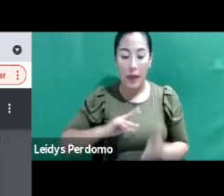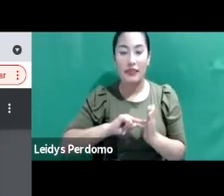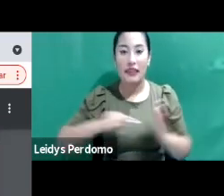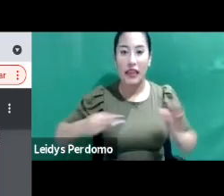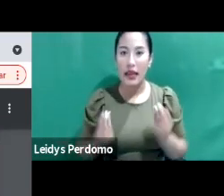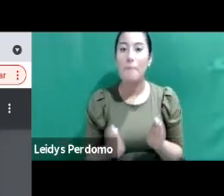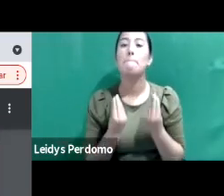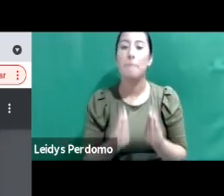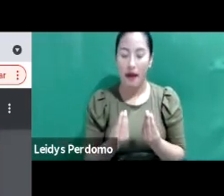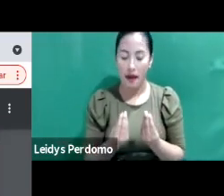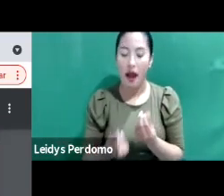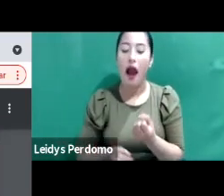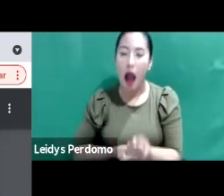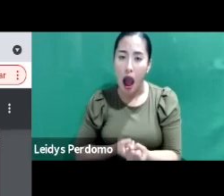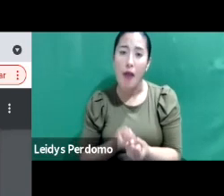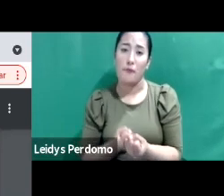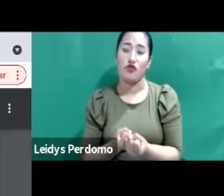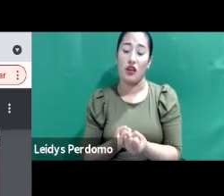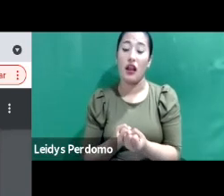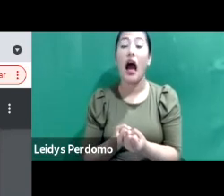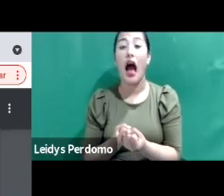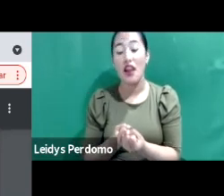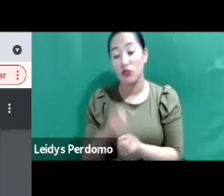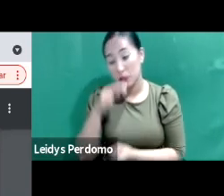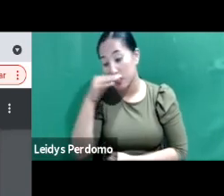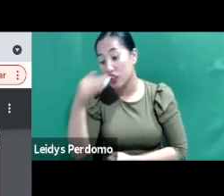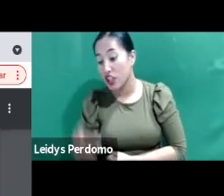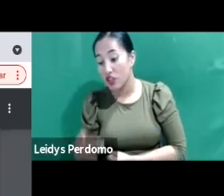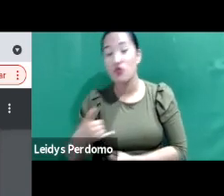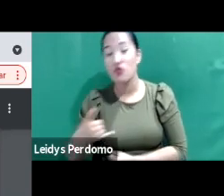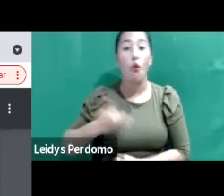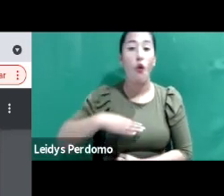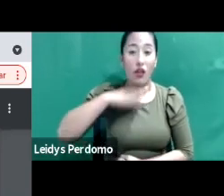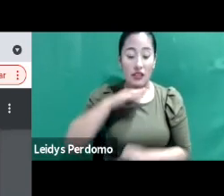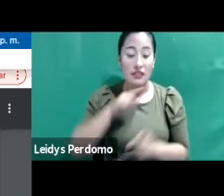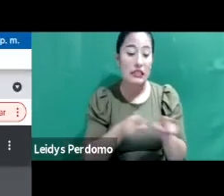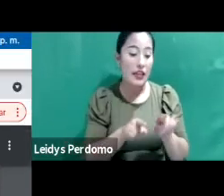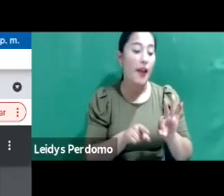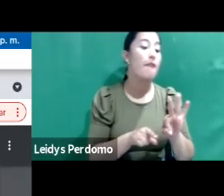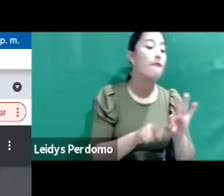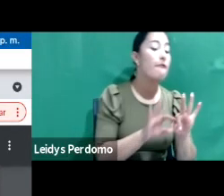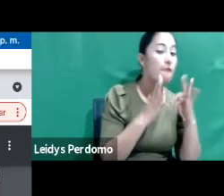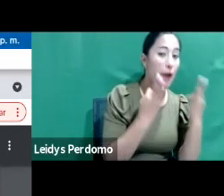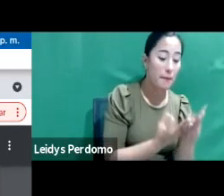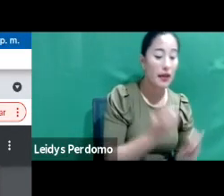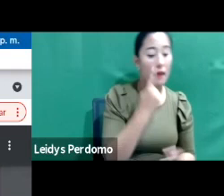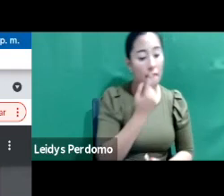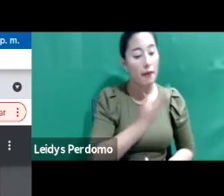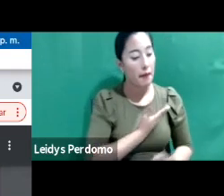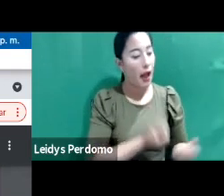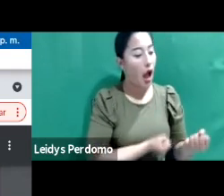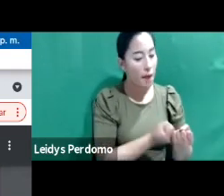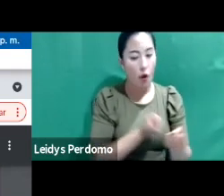poder apoyar a todos los niños y adolescentes que están presentando y obviamente a sus familias y a sus contextos para que tengamos